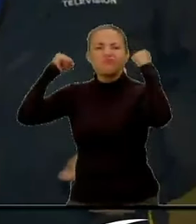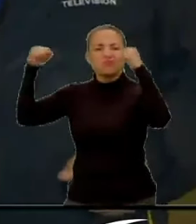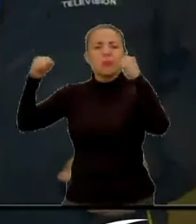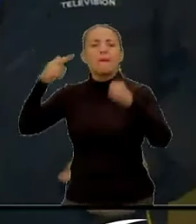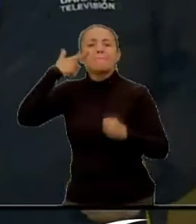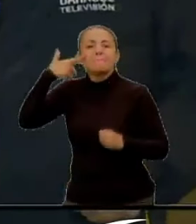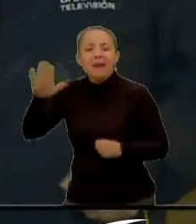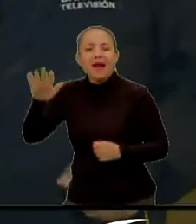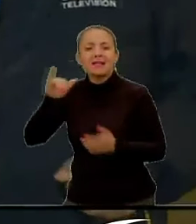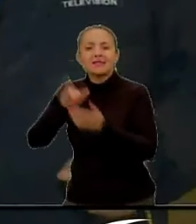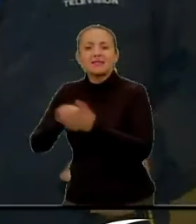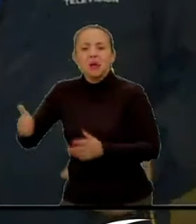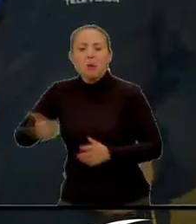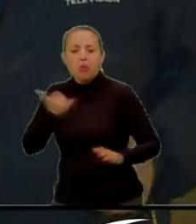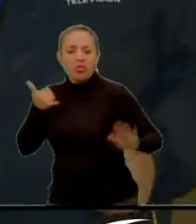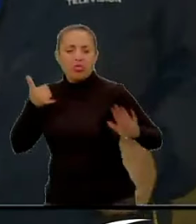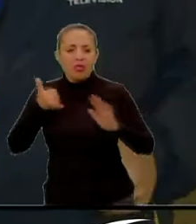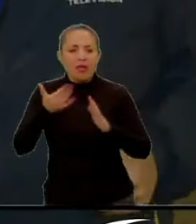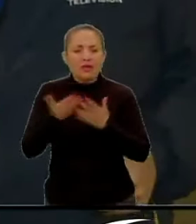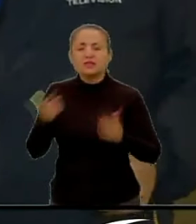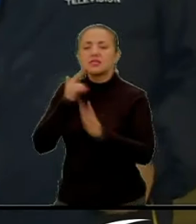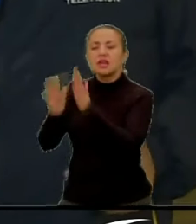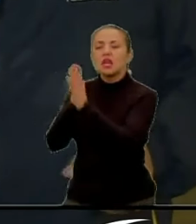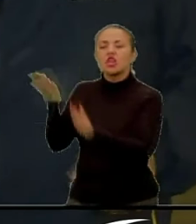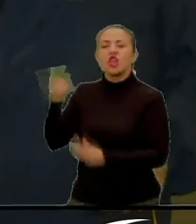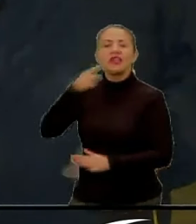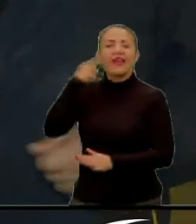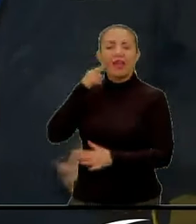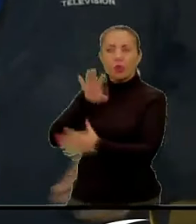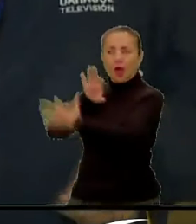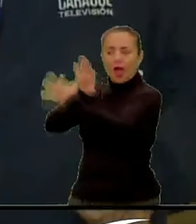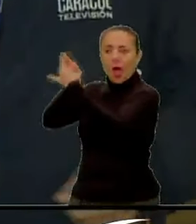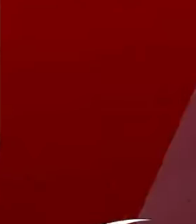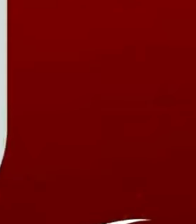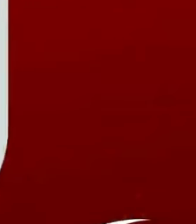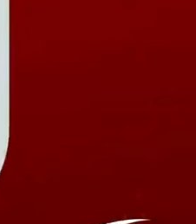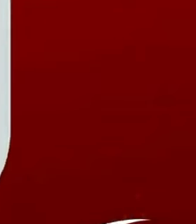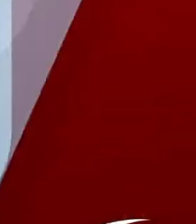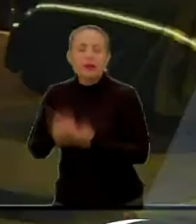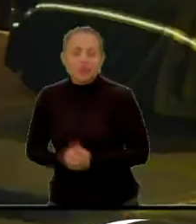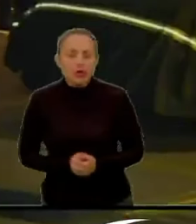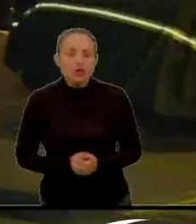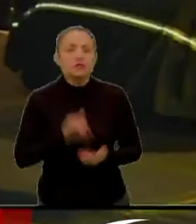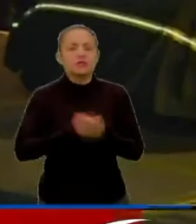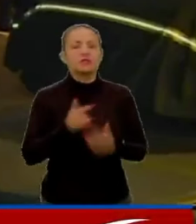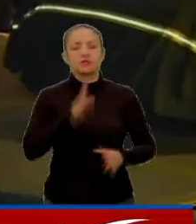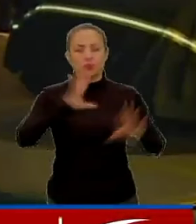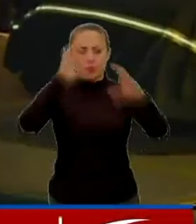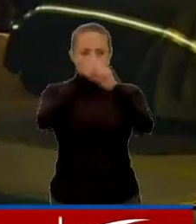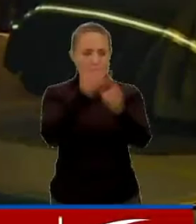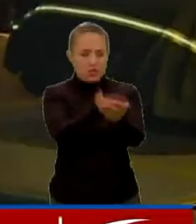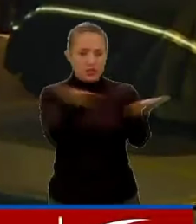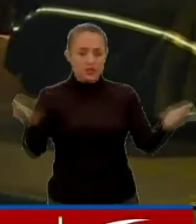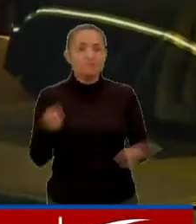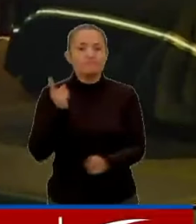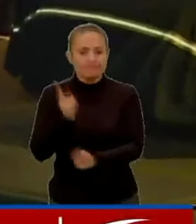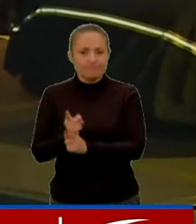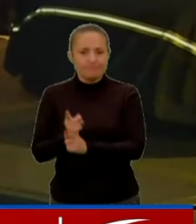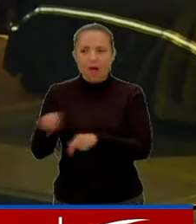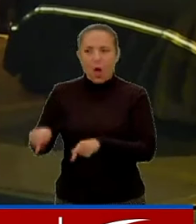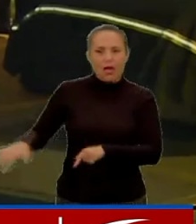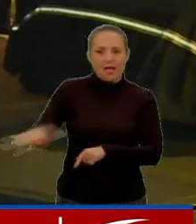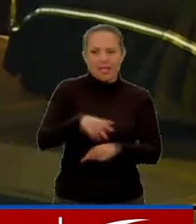Nos conectamos a esta hora con nuestro ojo de la noche, Eduard Porras. Eduard, ¿qué fue lo que ocurrió? José, televidentes, muy buenas noches para todos ustedes. Efectivamente hay tensión